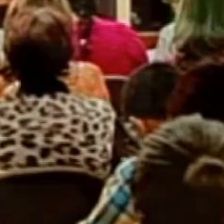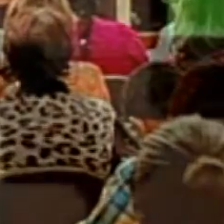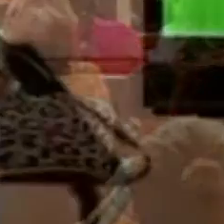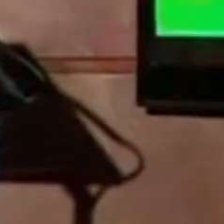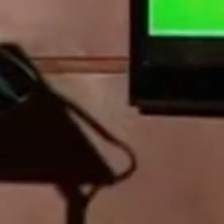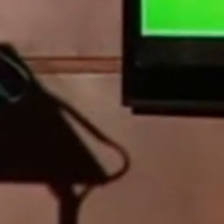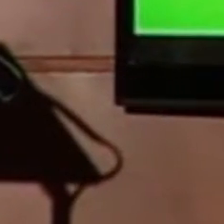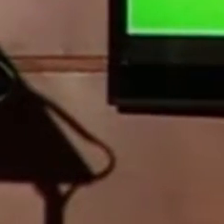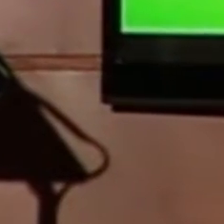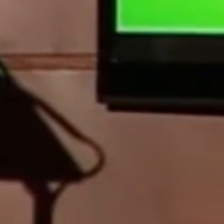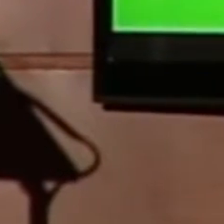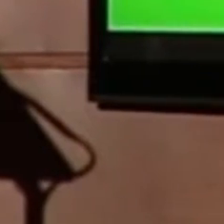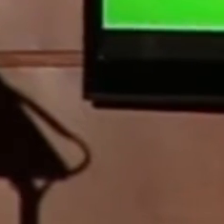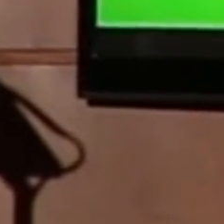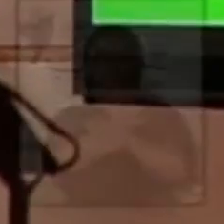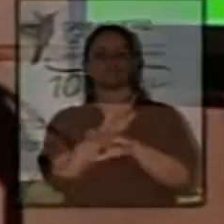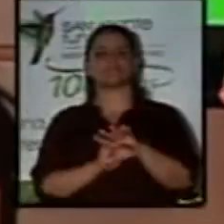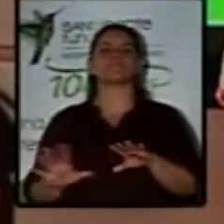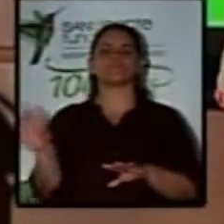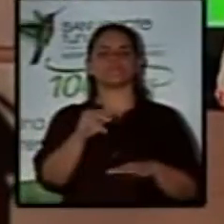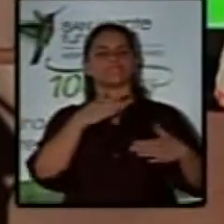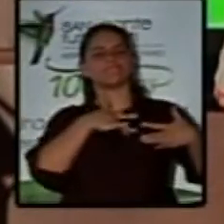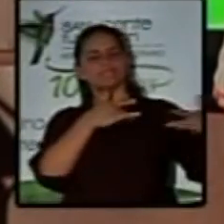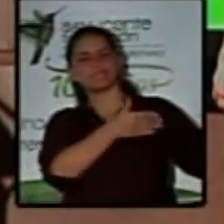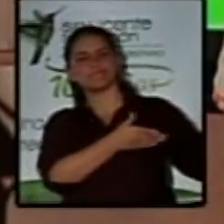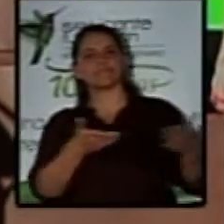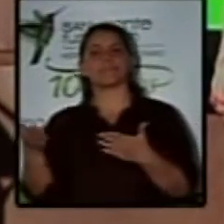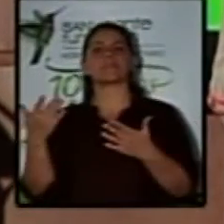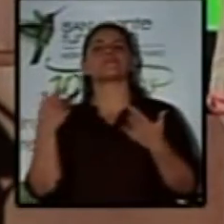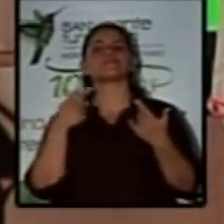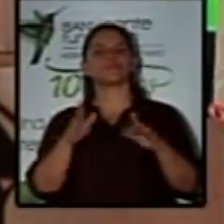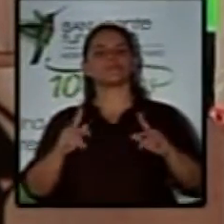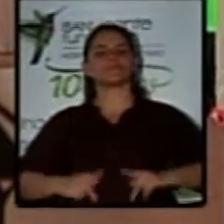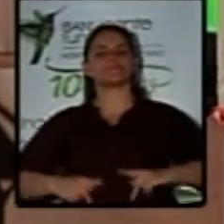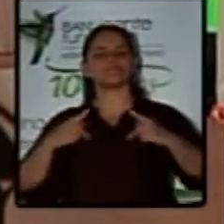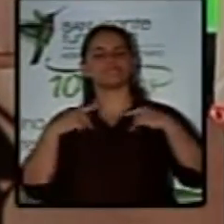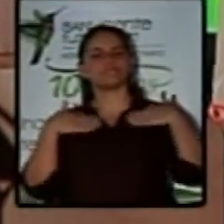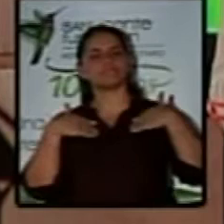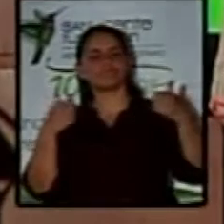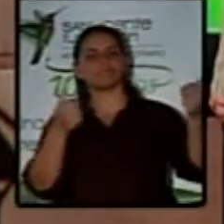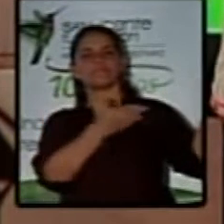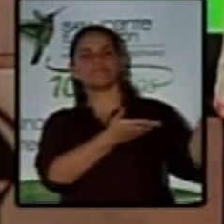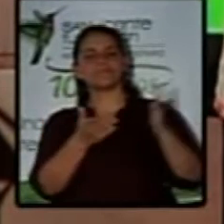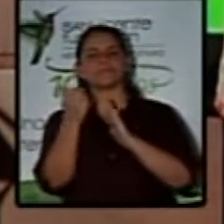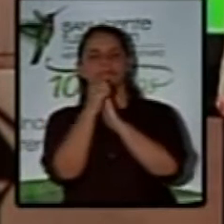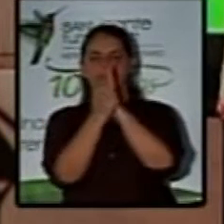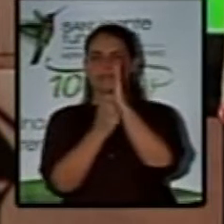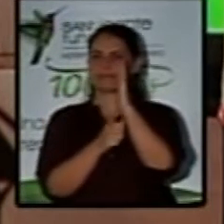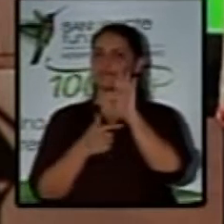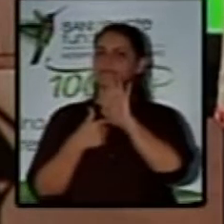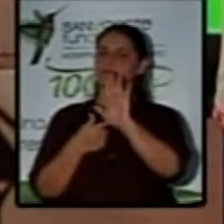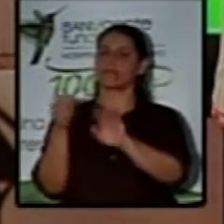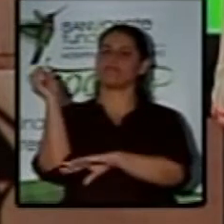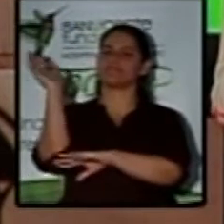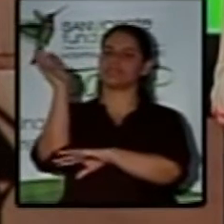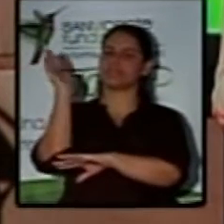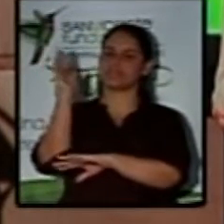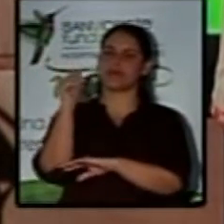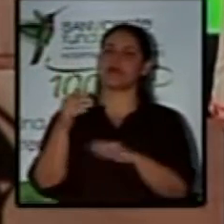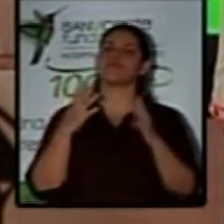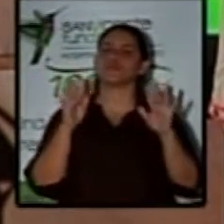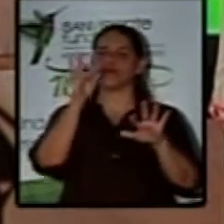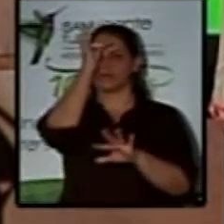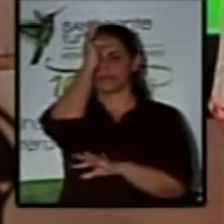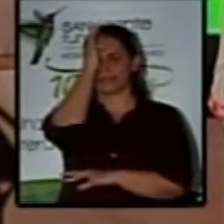Muy buenas tardes, bienvenidos a estos programas, a Nuestra Salud, conferencias que brinda el Hospital Universitario de San Vicente